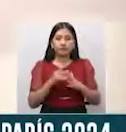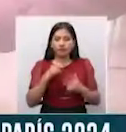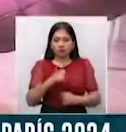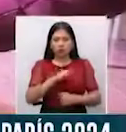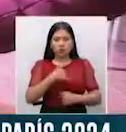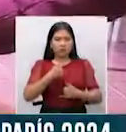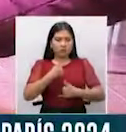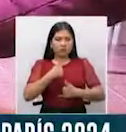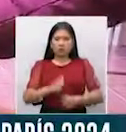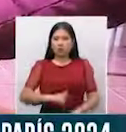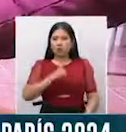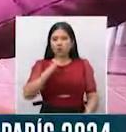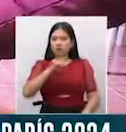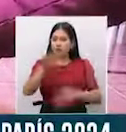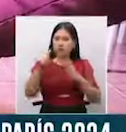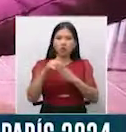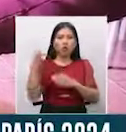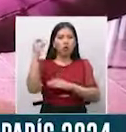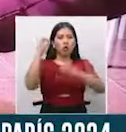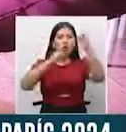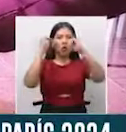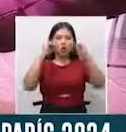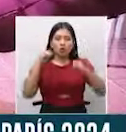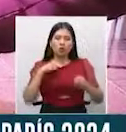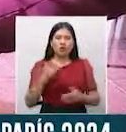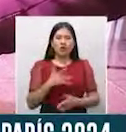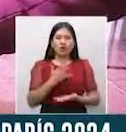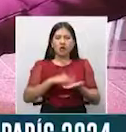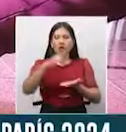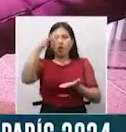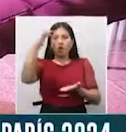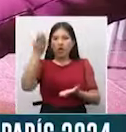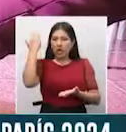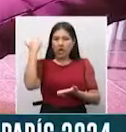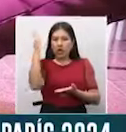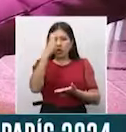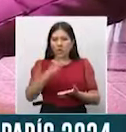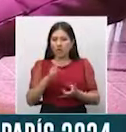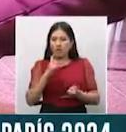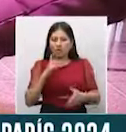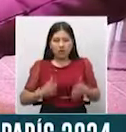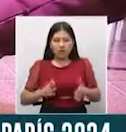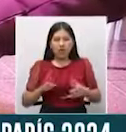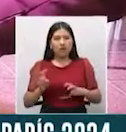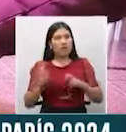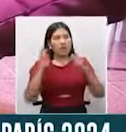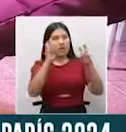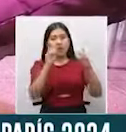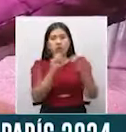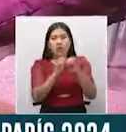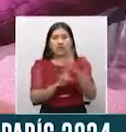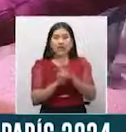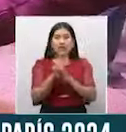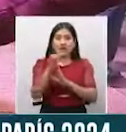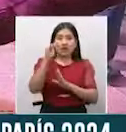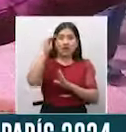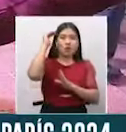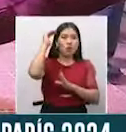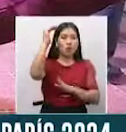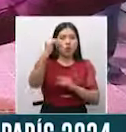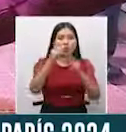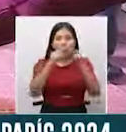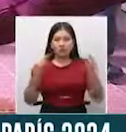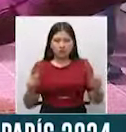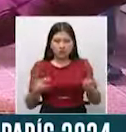orgulloso. Es la gloria para Oruro porque nunca hemos tenido un atleta de tan alto nivel. El solo hecho